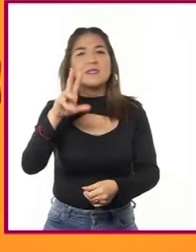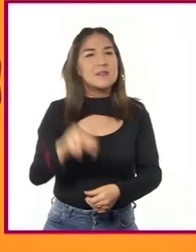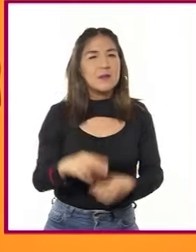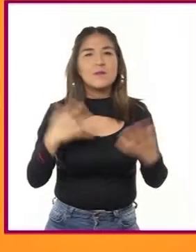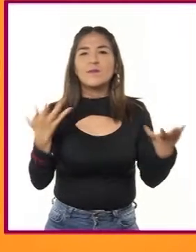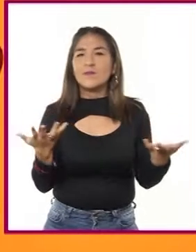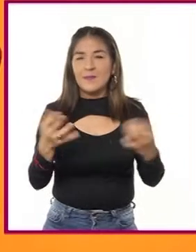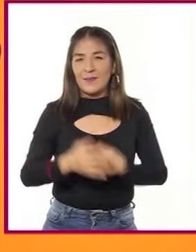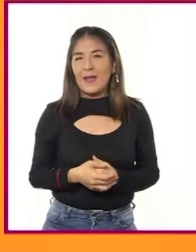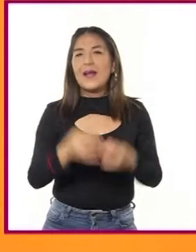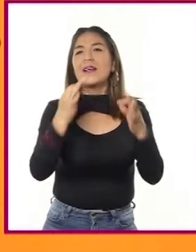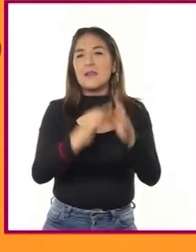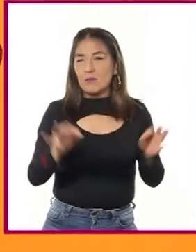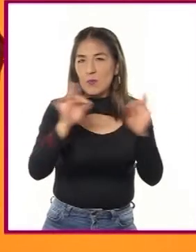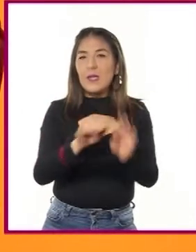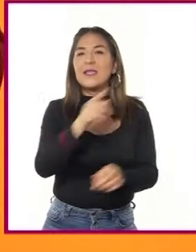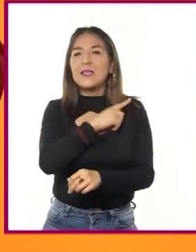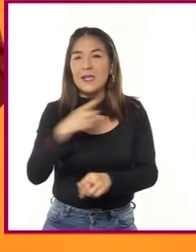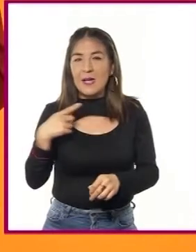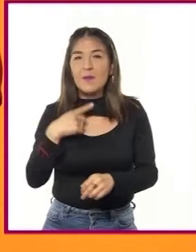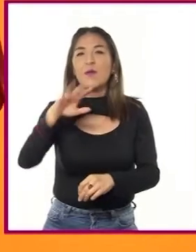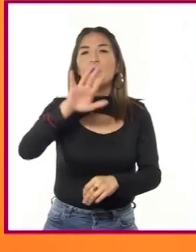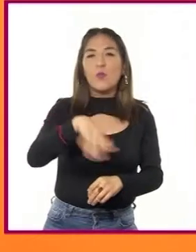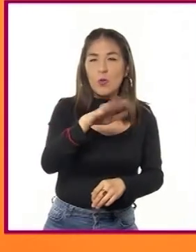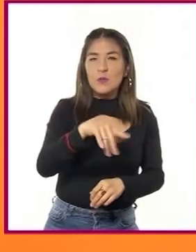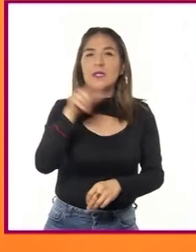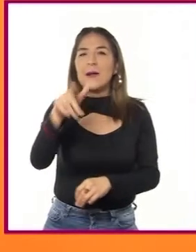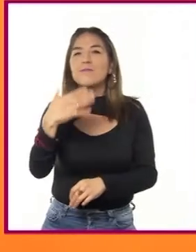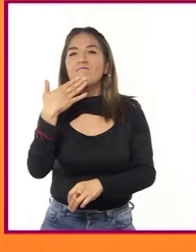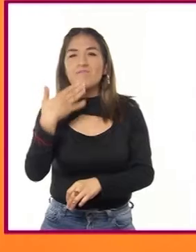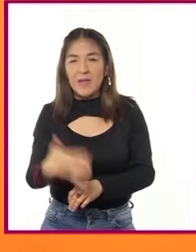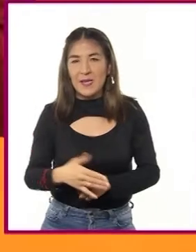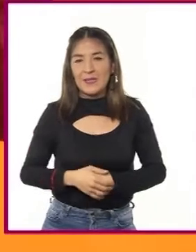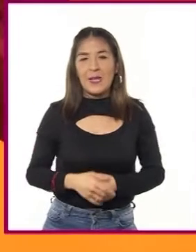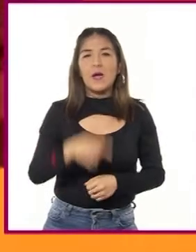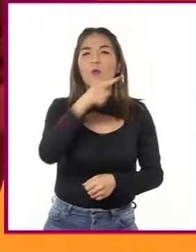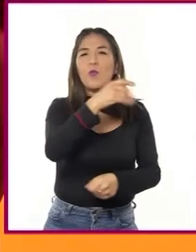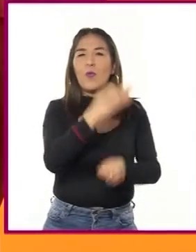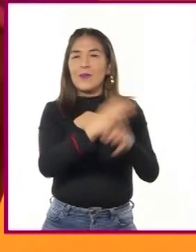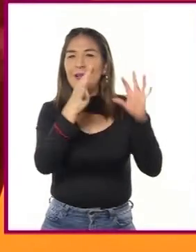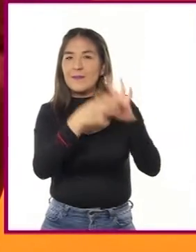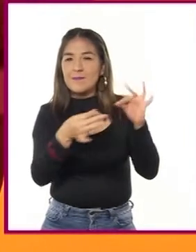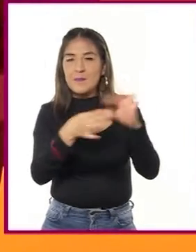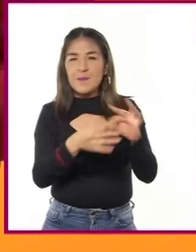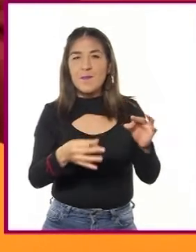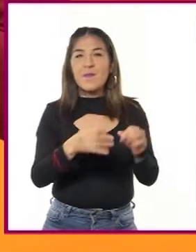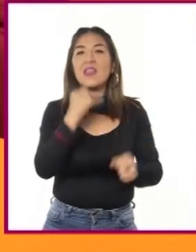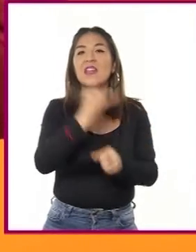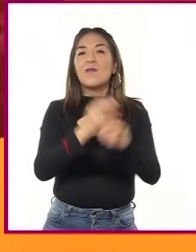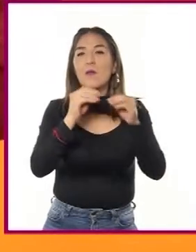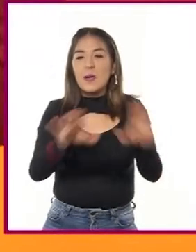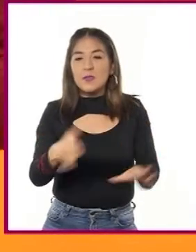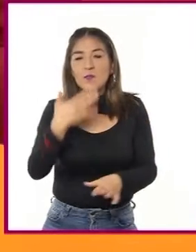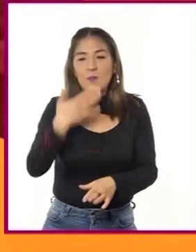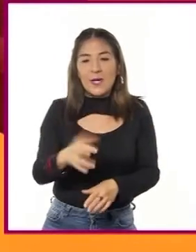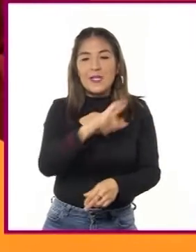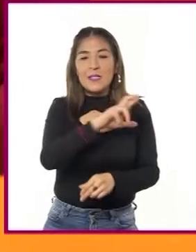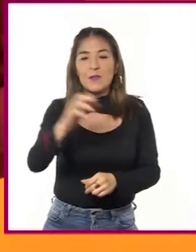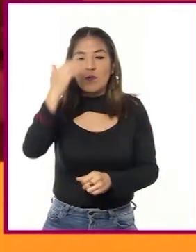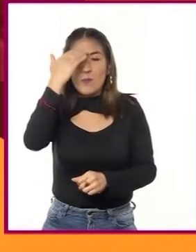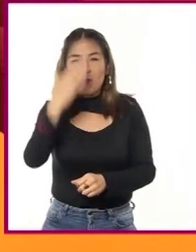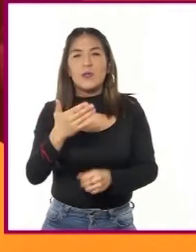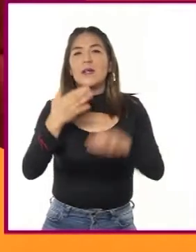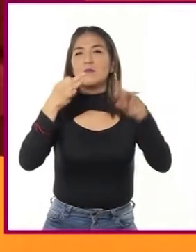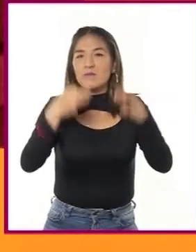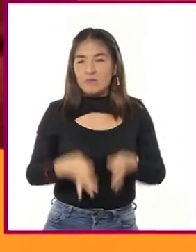Es muy importante realizar búsquedas, como bien mencionas, en fuentes que son reconocidas por su veracidad. De igual